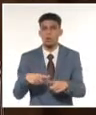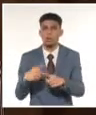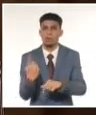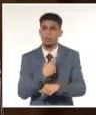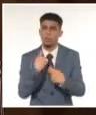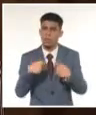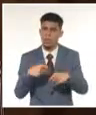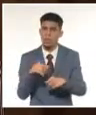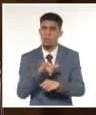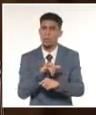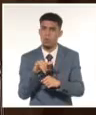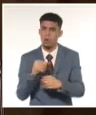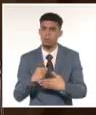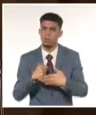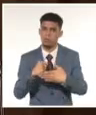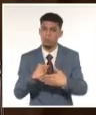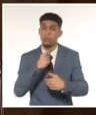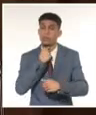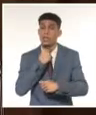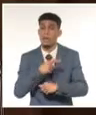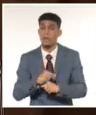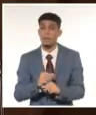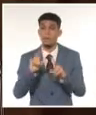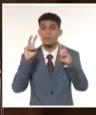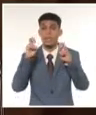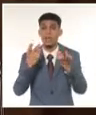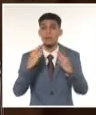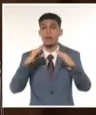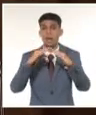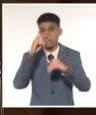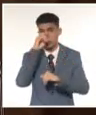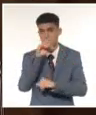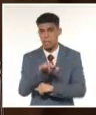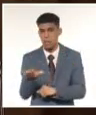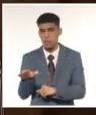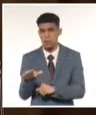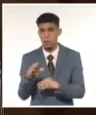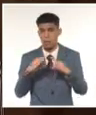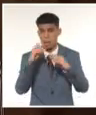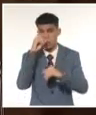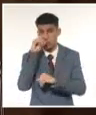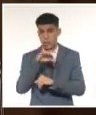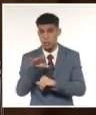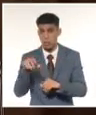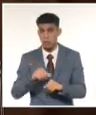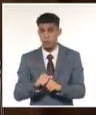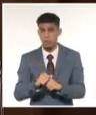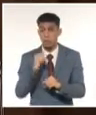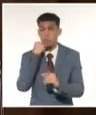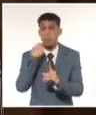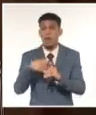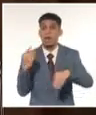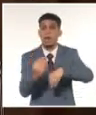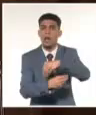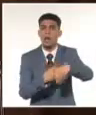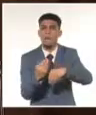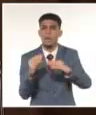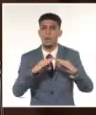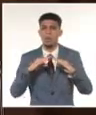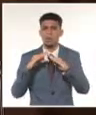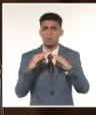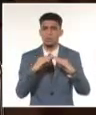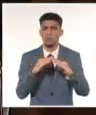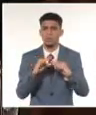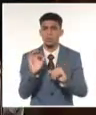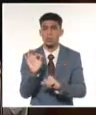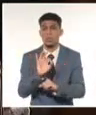potenciar. Hablo del tema de las casitas infantiles, la transformación social de los barrios o el cuidado del